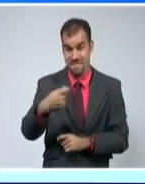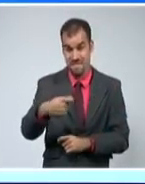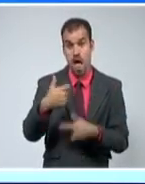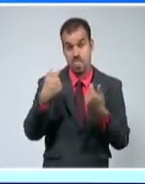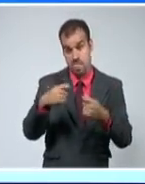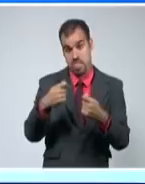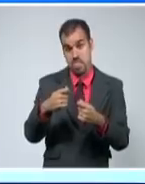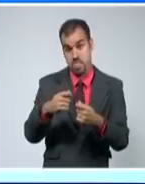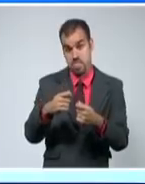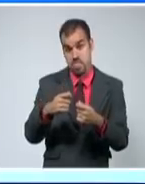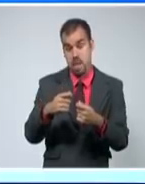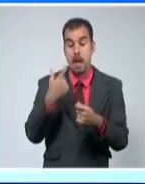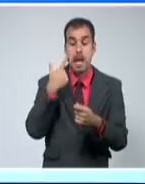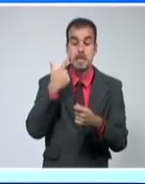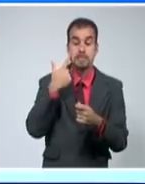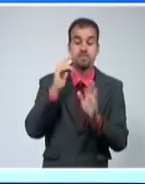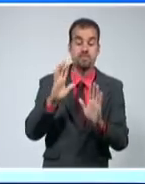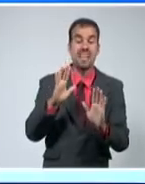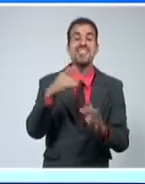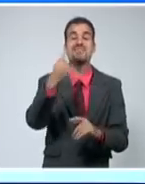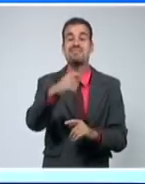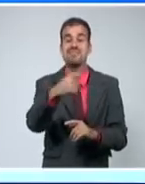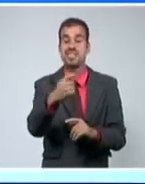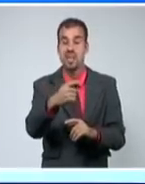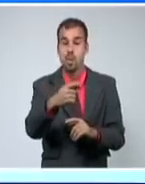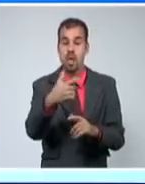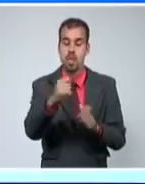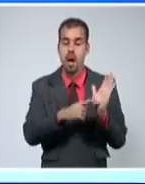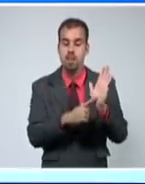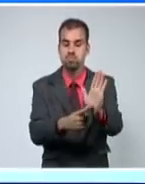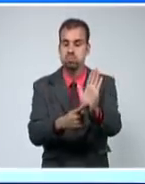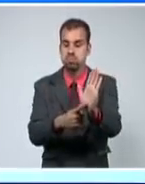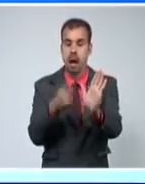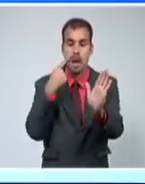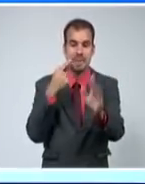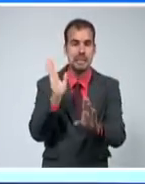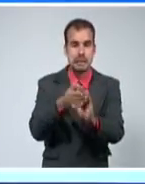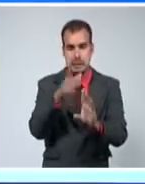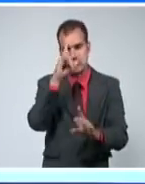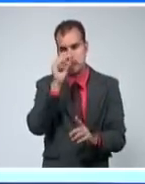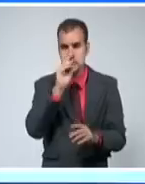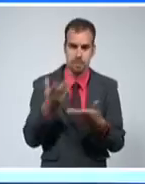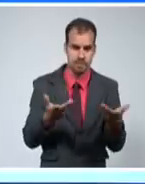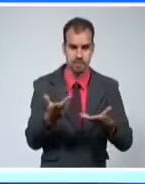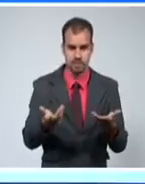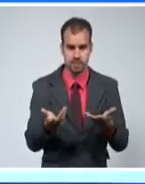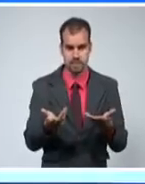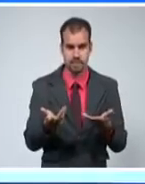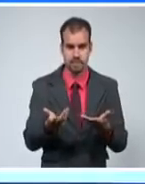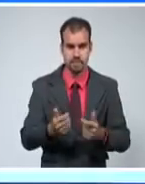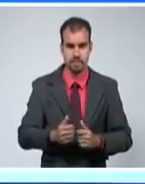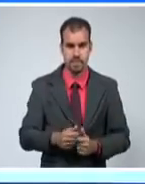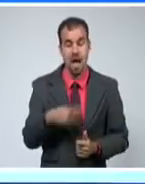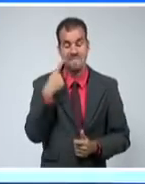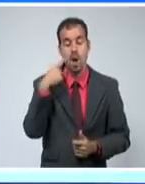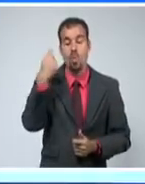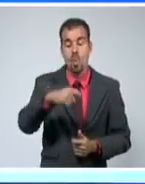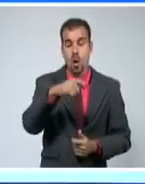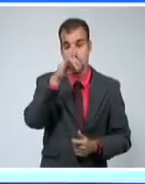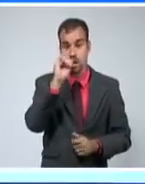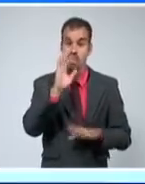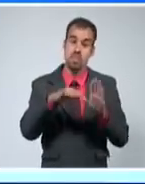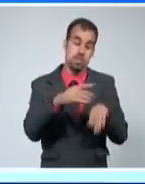establecer formalmente ante los tribunales la llamada acción penal correspondiente y después que viene bueno pues los tribunales juzgan a nombre del pueblo de